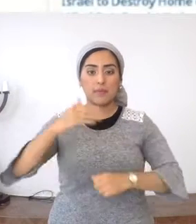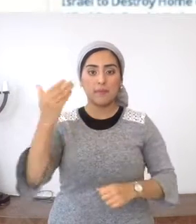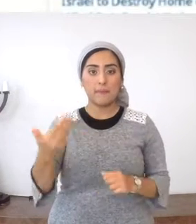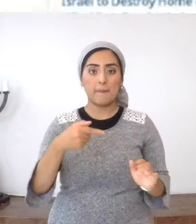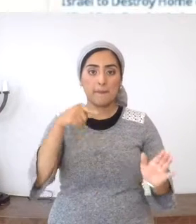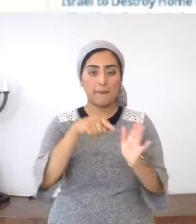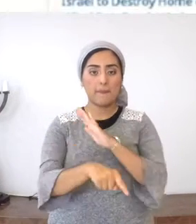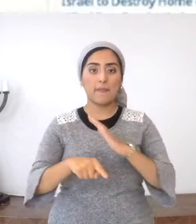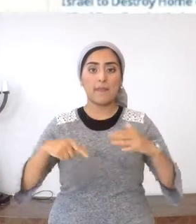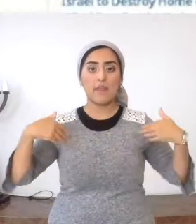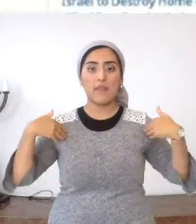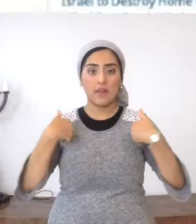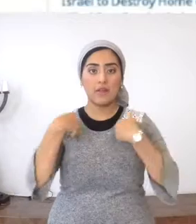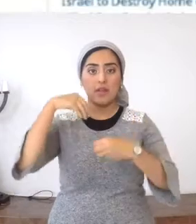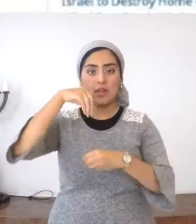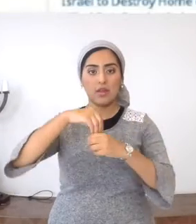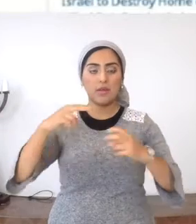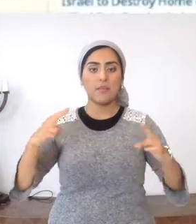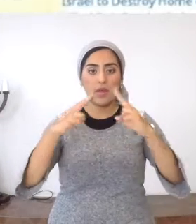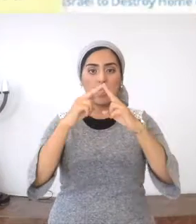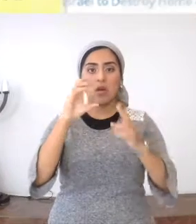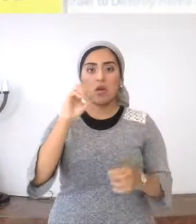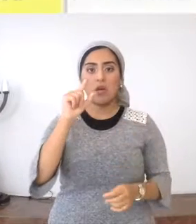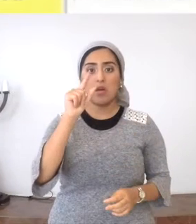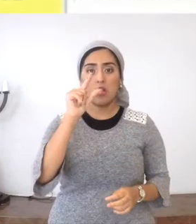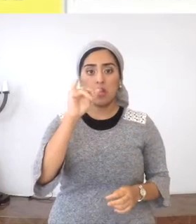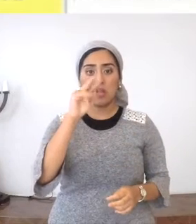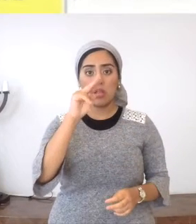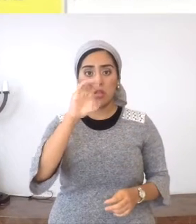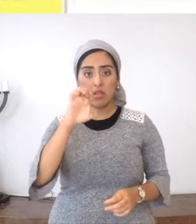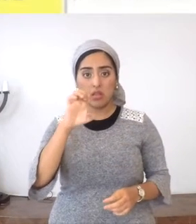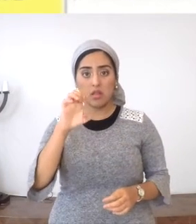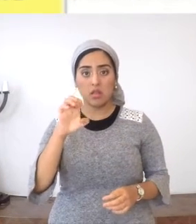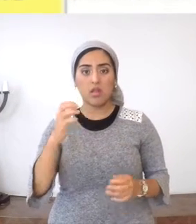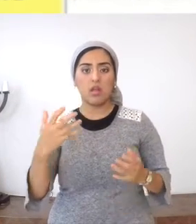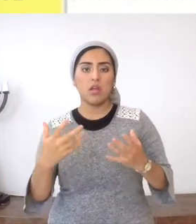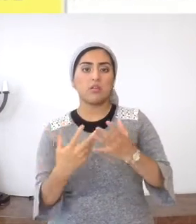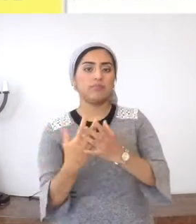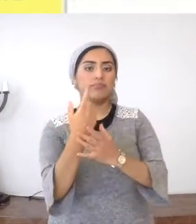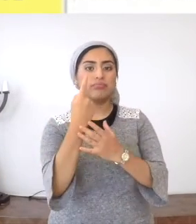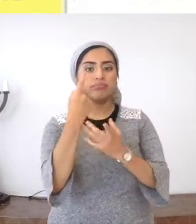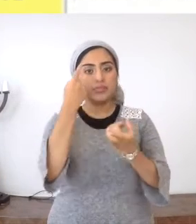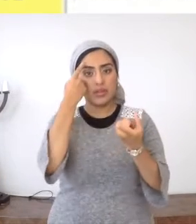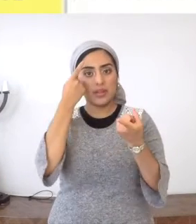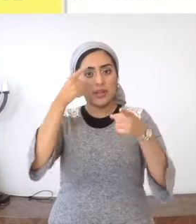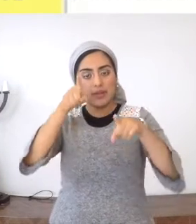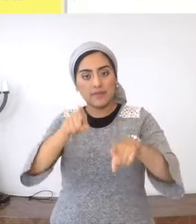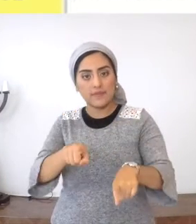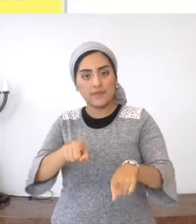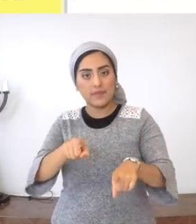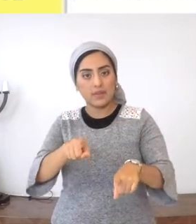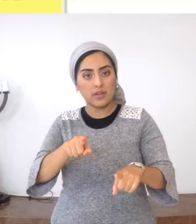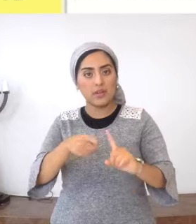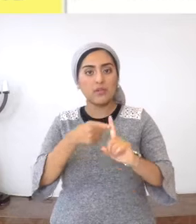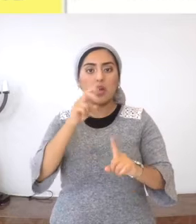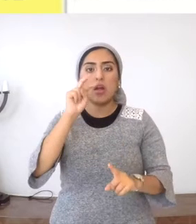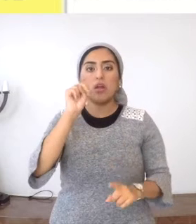Analizar Naciones invitadas Al sacrificio De animales En el monte De los olivos Renovando El